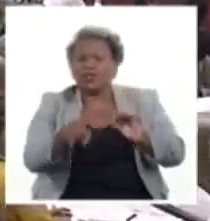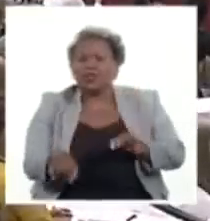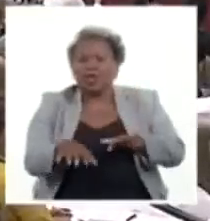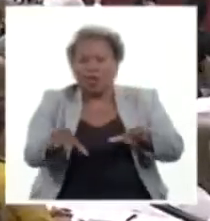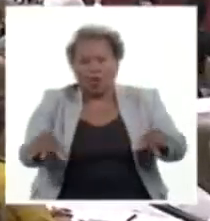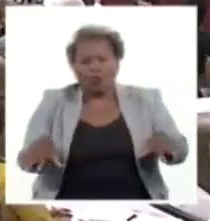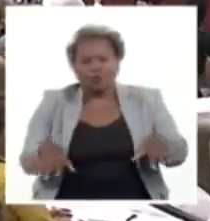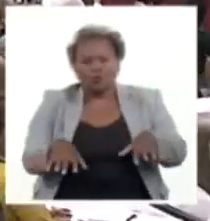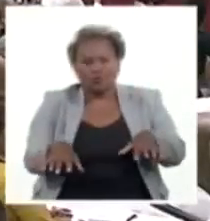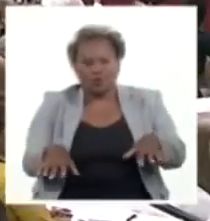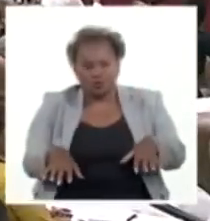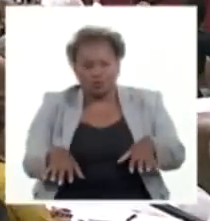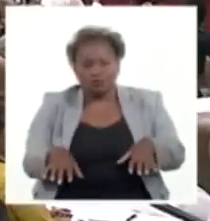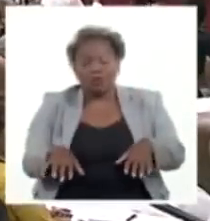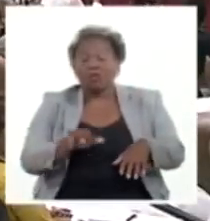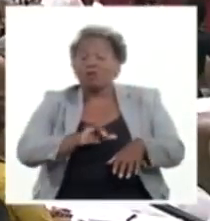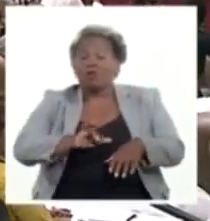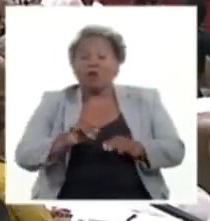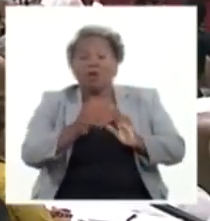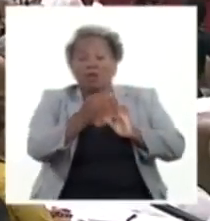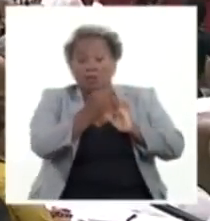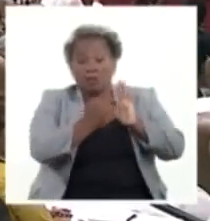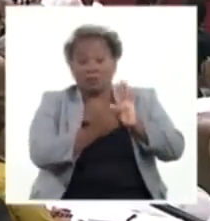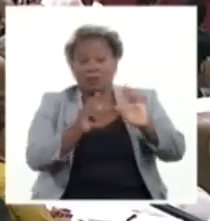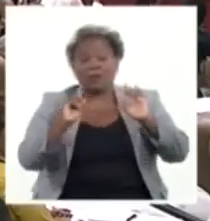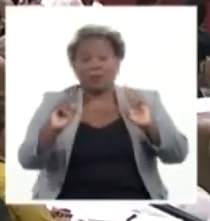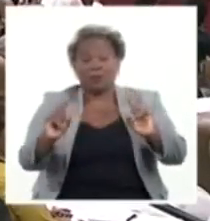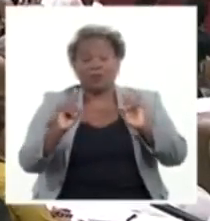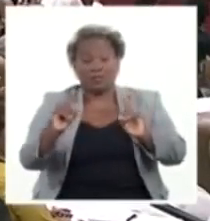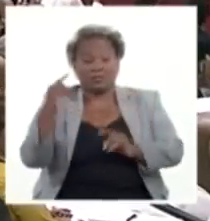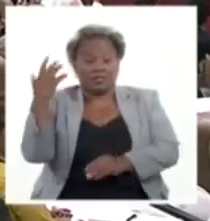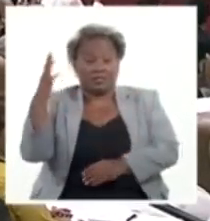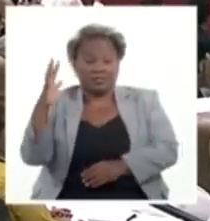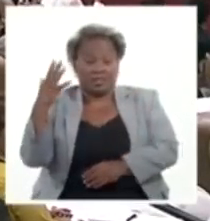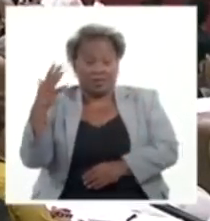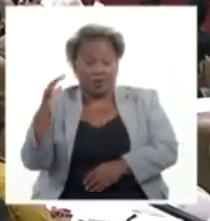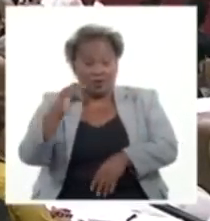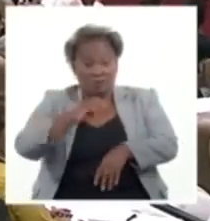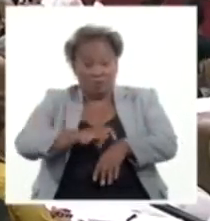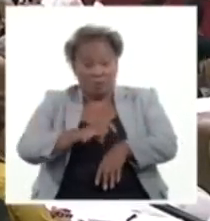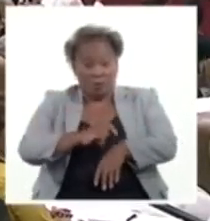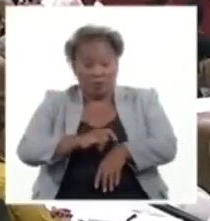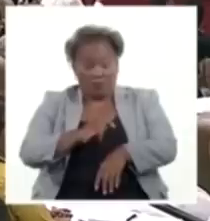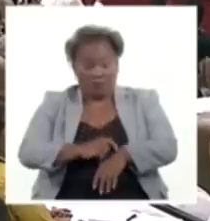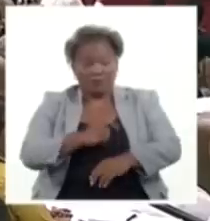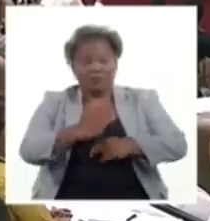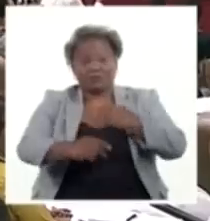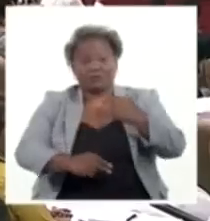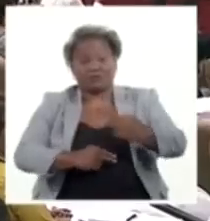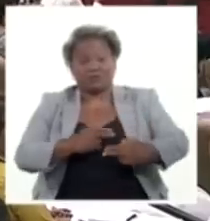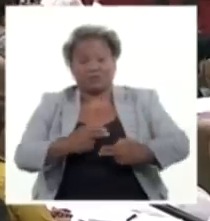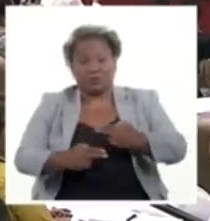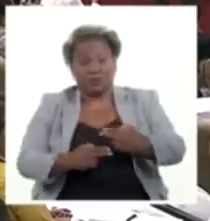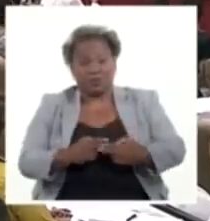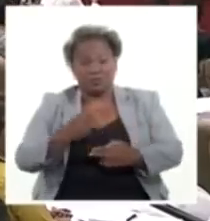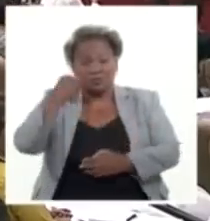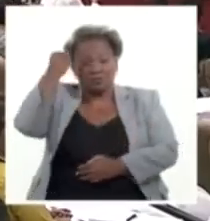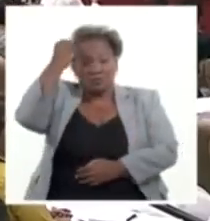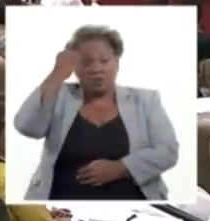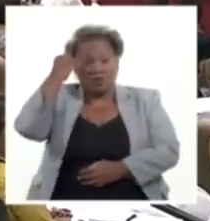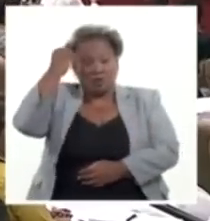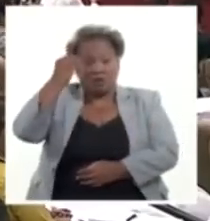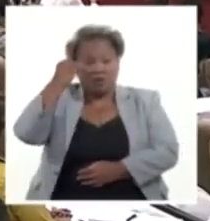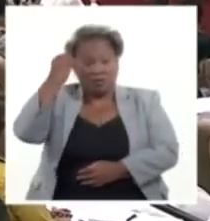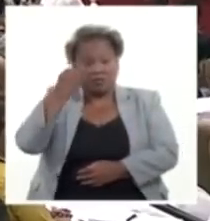vivimos, elementos también de la política exterior y el momento en que hemos desarrollado esa política exterior, y valoraciones sobre